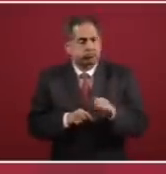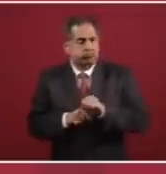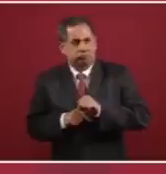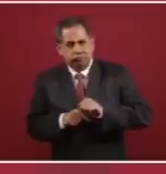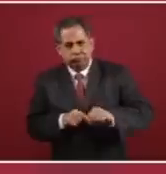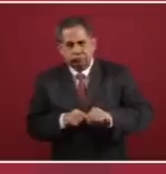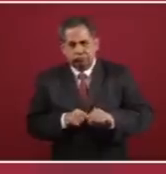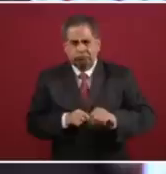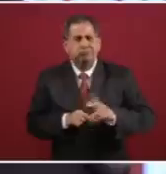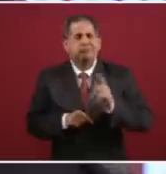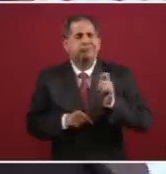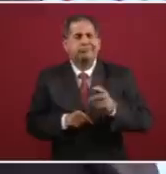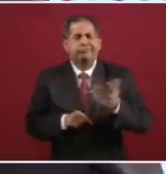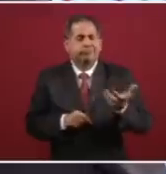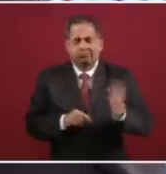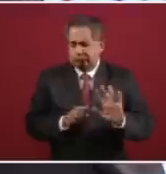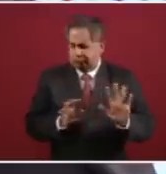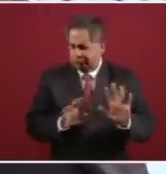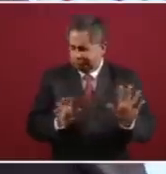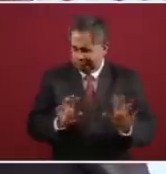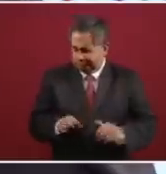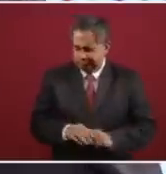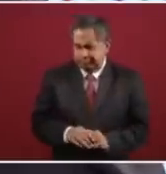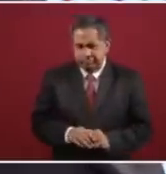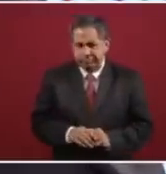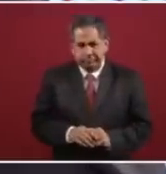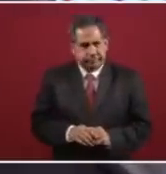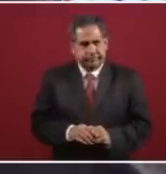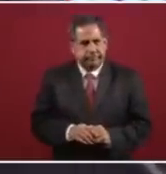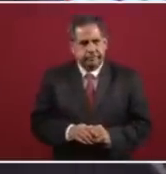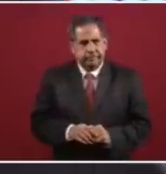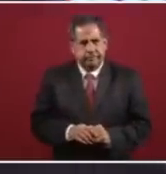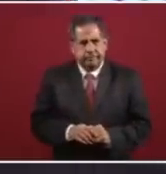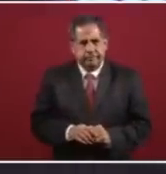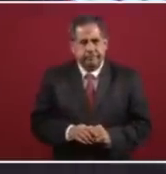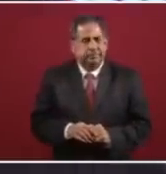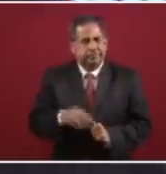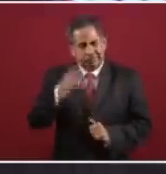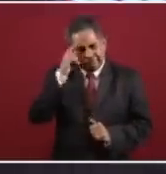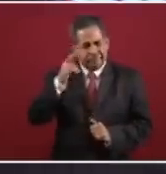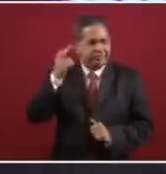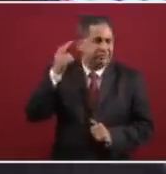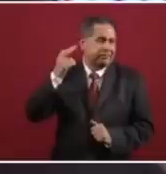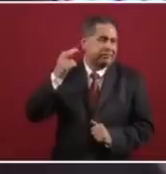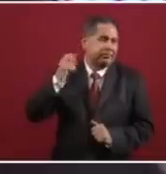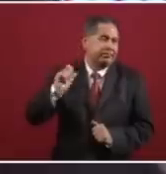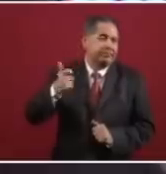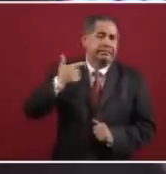resistiendo ya el remanente de